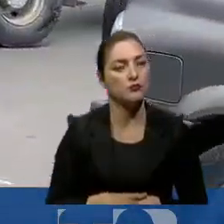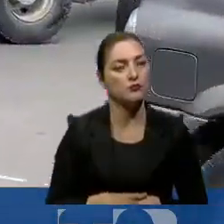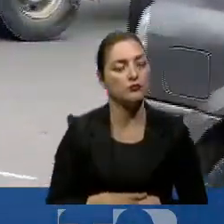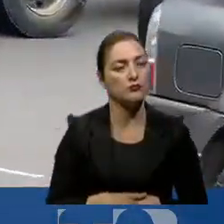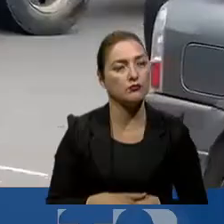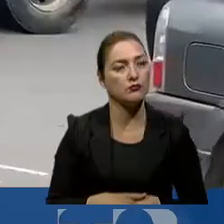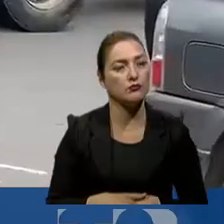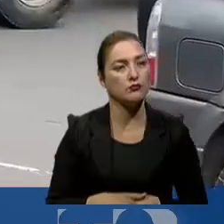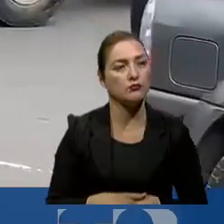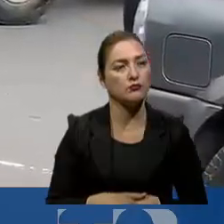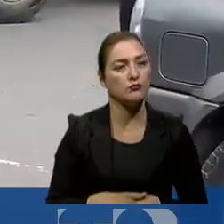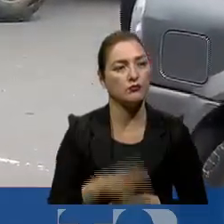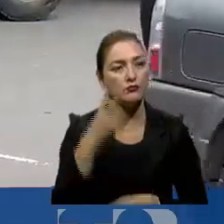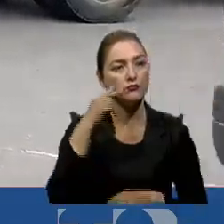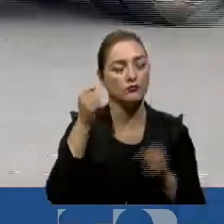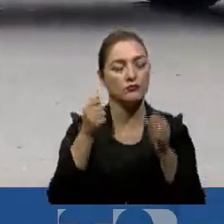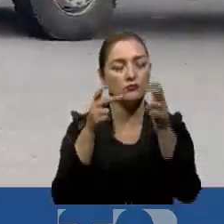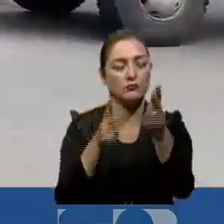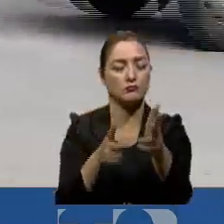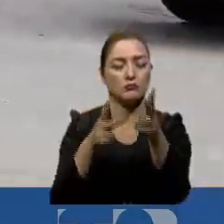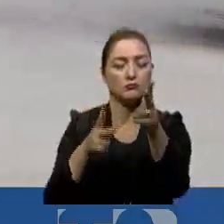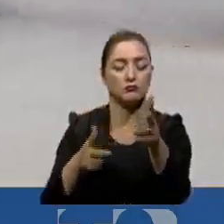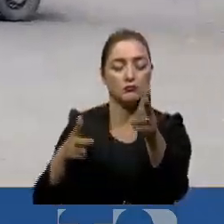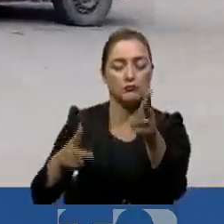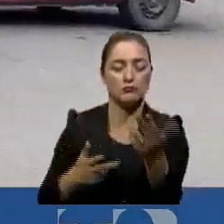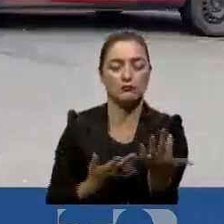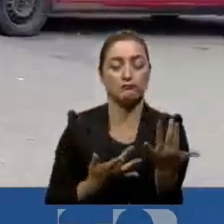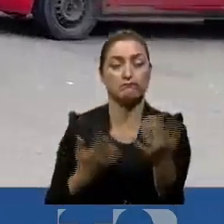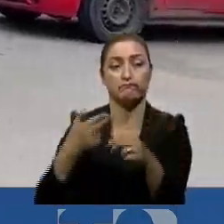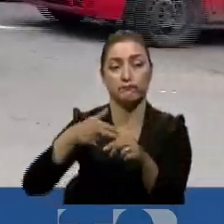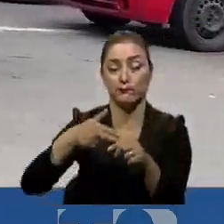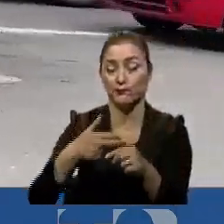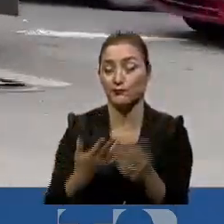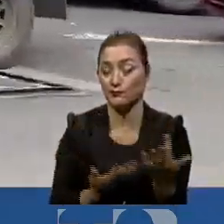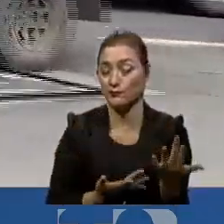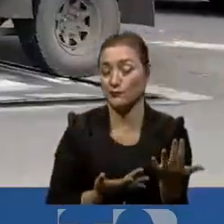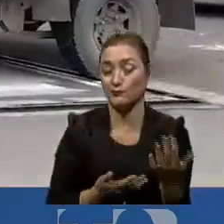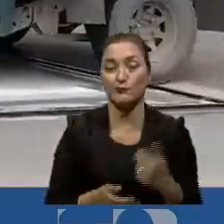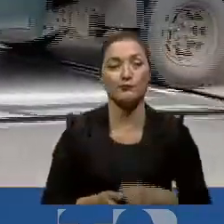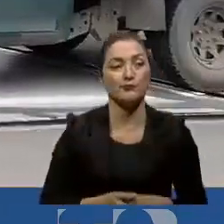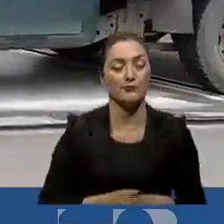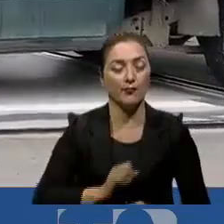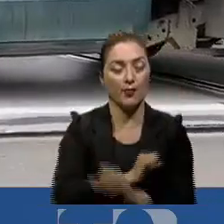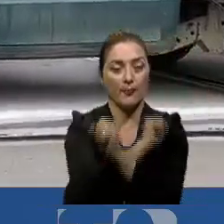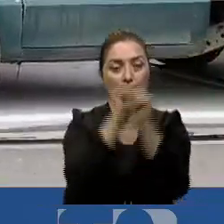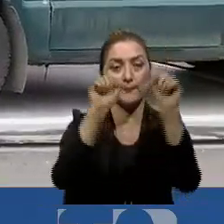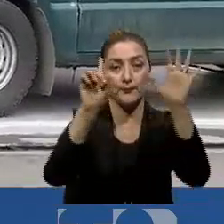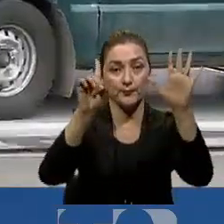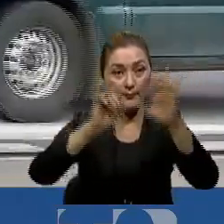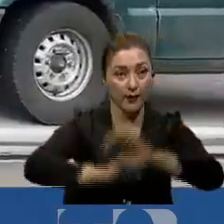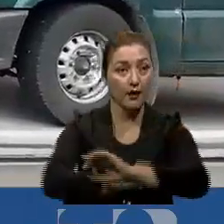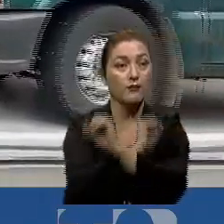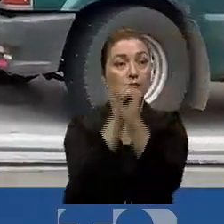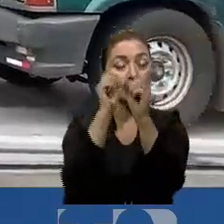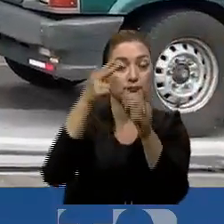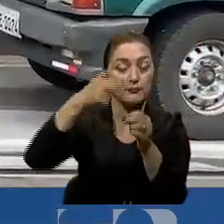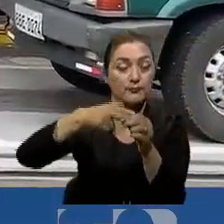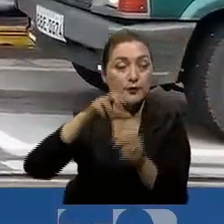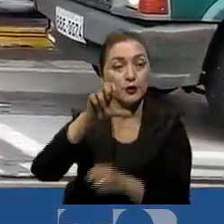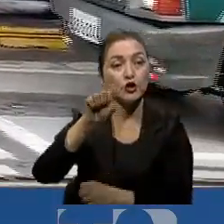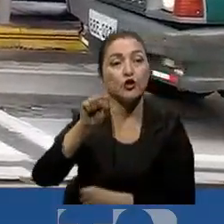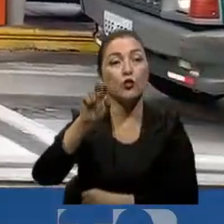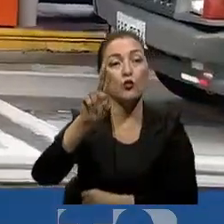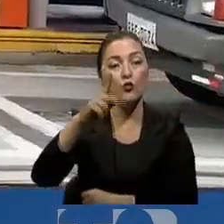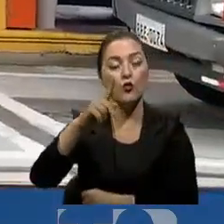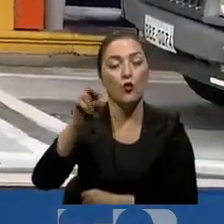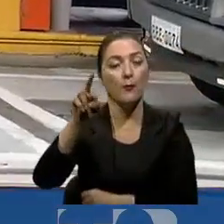están esperando para abastecerse con gasolina. En la mañana se terminó a cerca de las 6 de la mañana la gasolina Super.